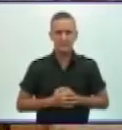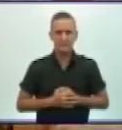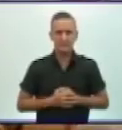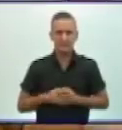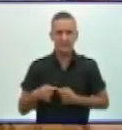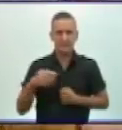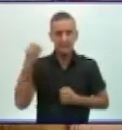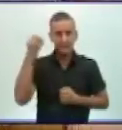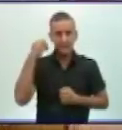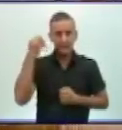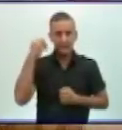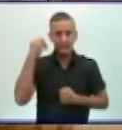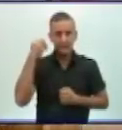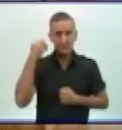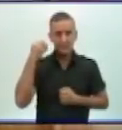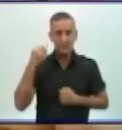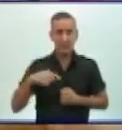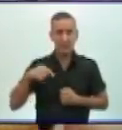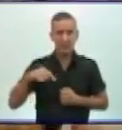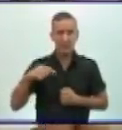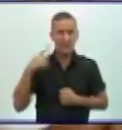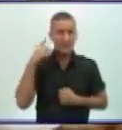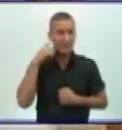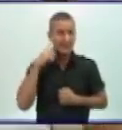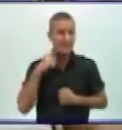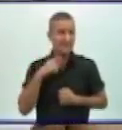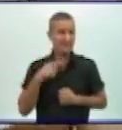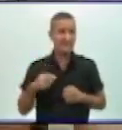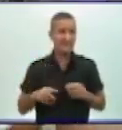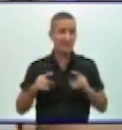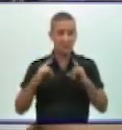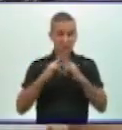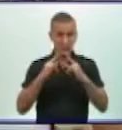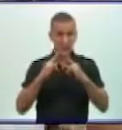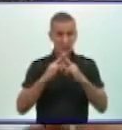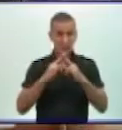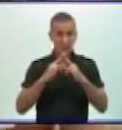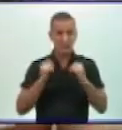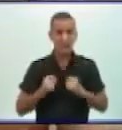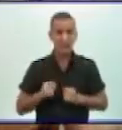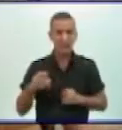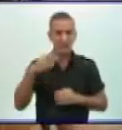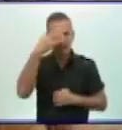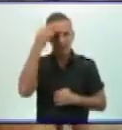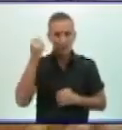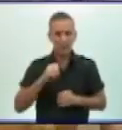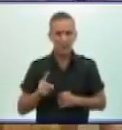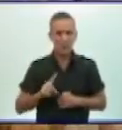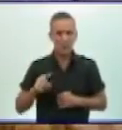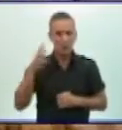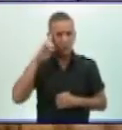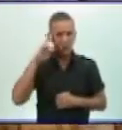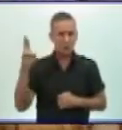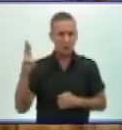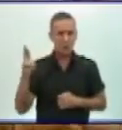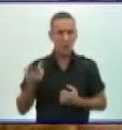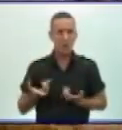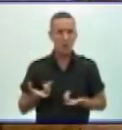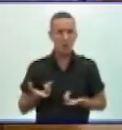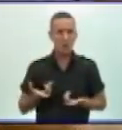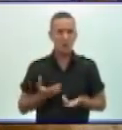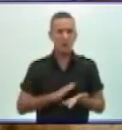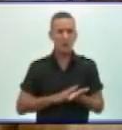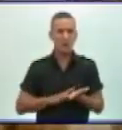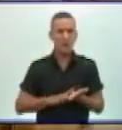¿Sabes que este sábado es la acampada? ¿La acampada? ¿Verdad? Se me había olvidado. Y tampoco te acuerdas que quedaste en ser el DJ de la actividad cultural,